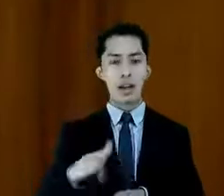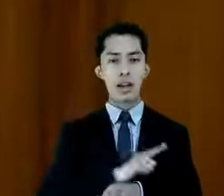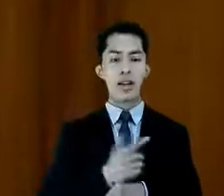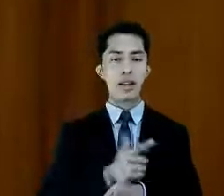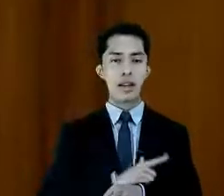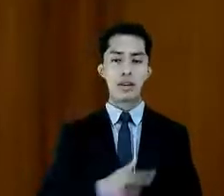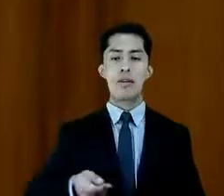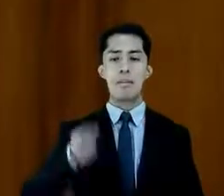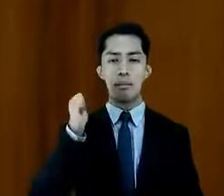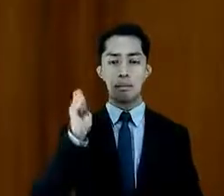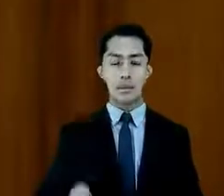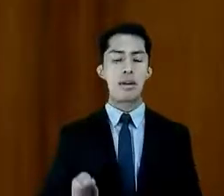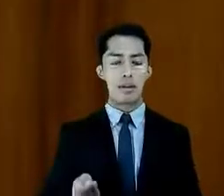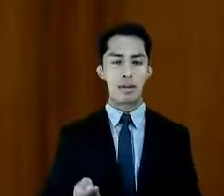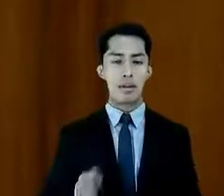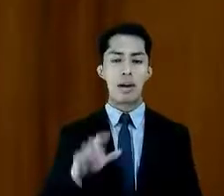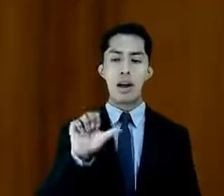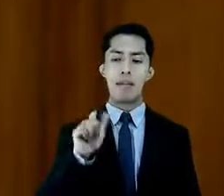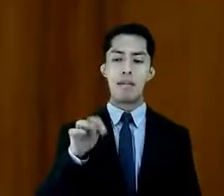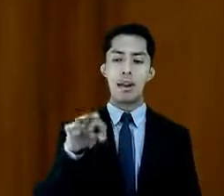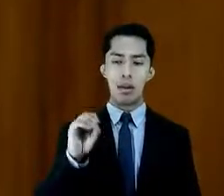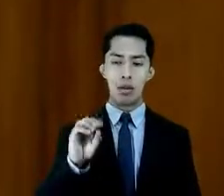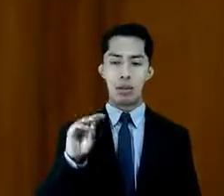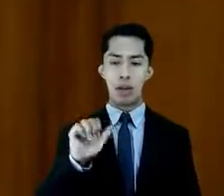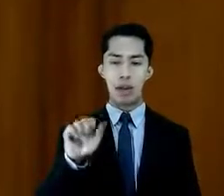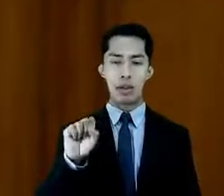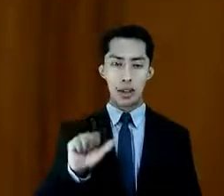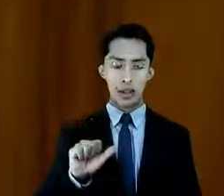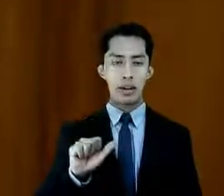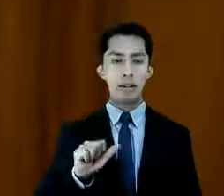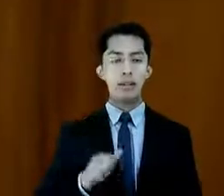licenciado Alfredo del Mazo Maza.